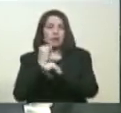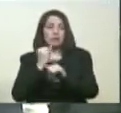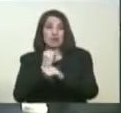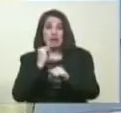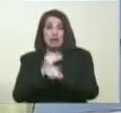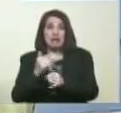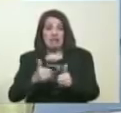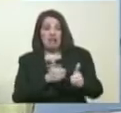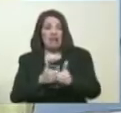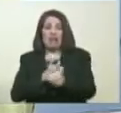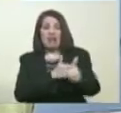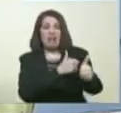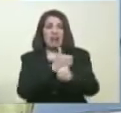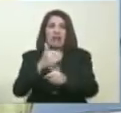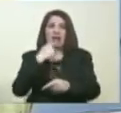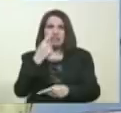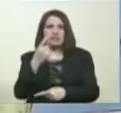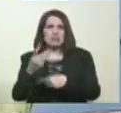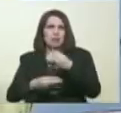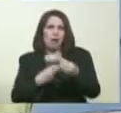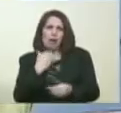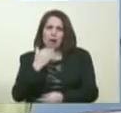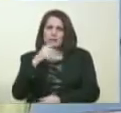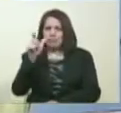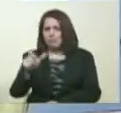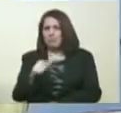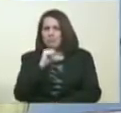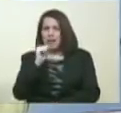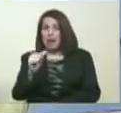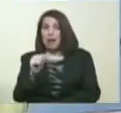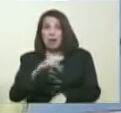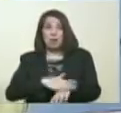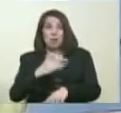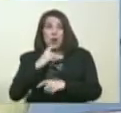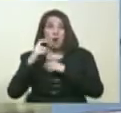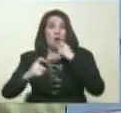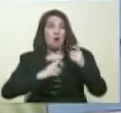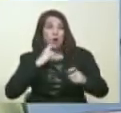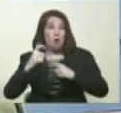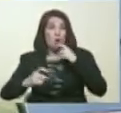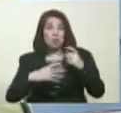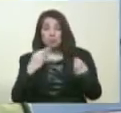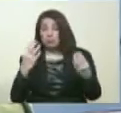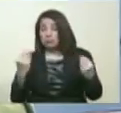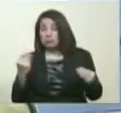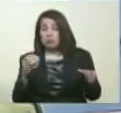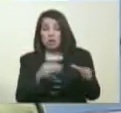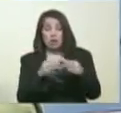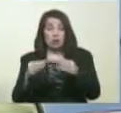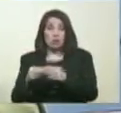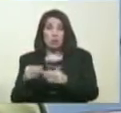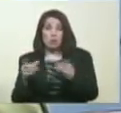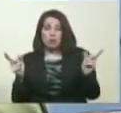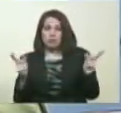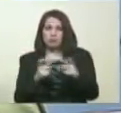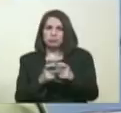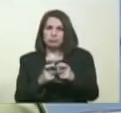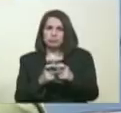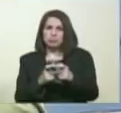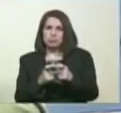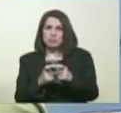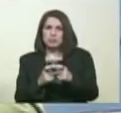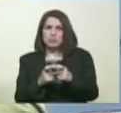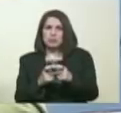empiezan a perseguirlo y le pueden hacer algo, porque hay mucho odio en grupos pequeños. La opción